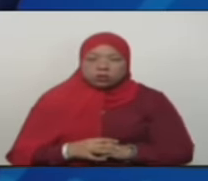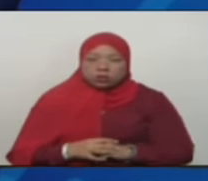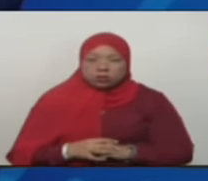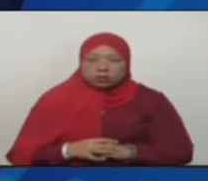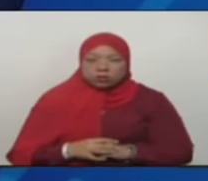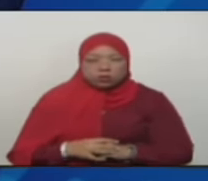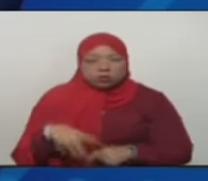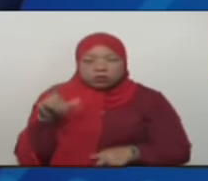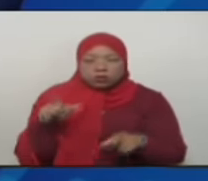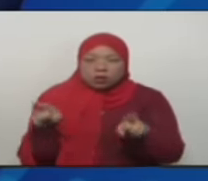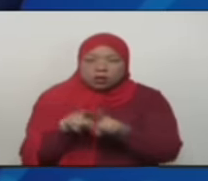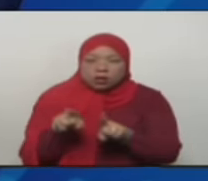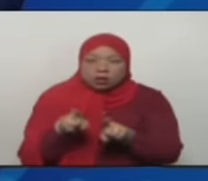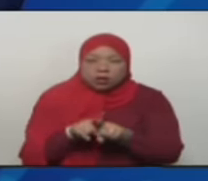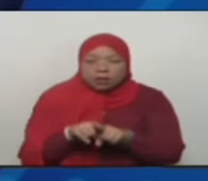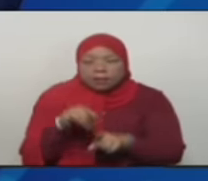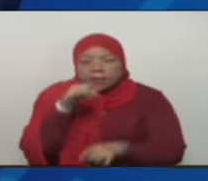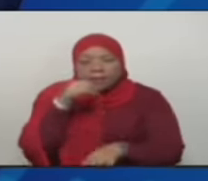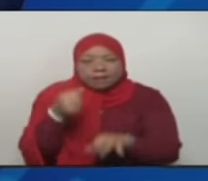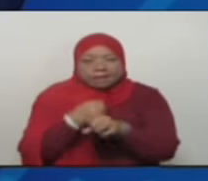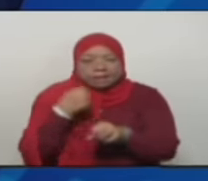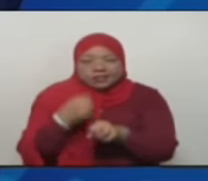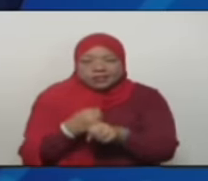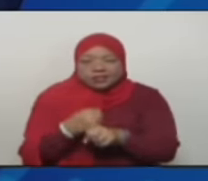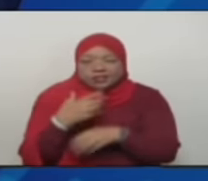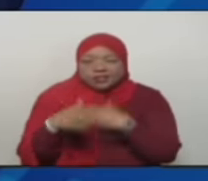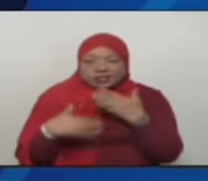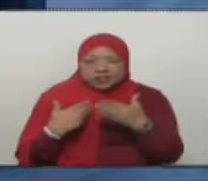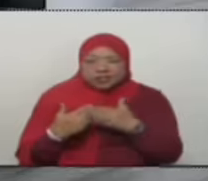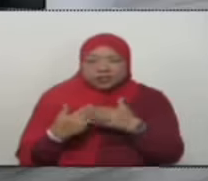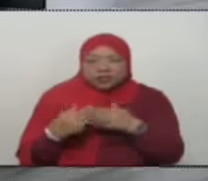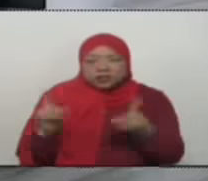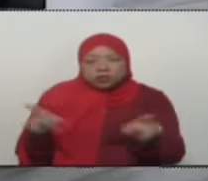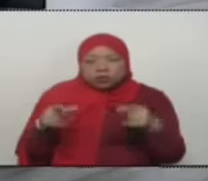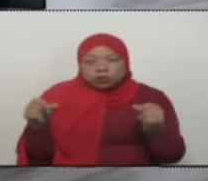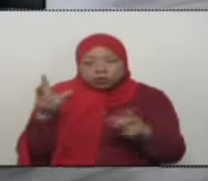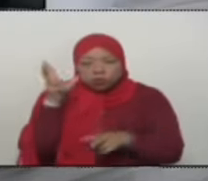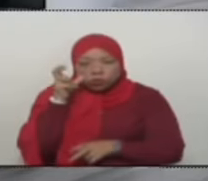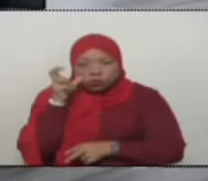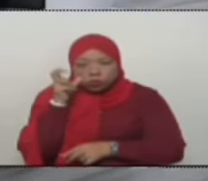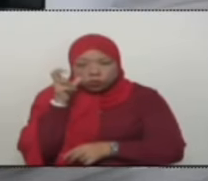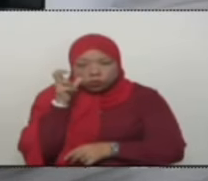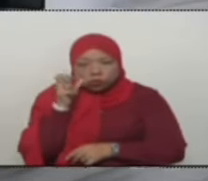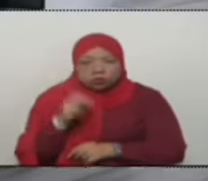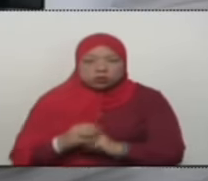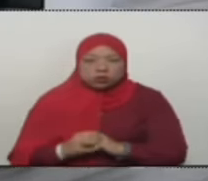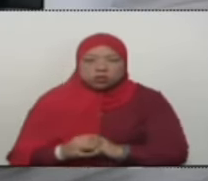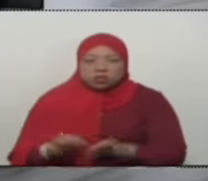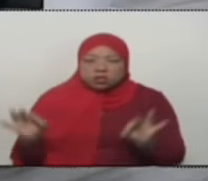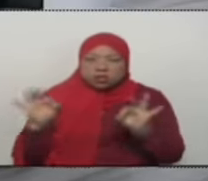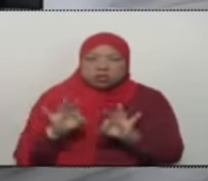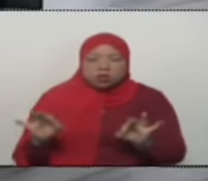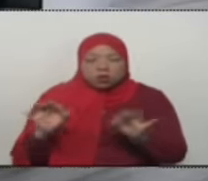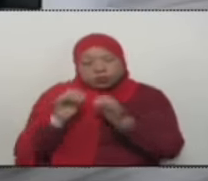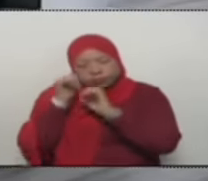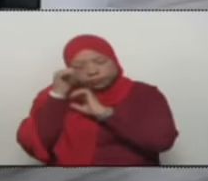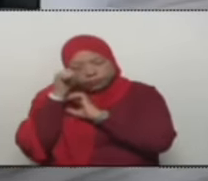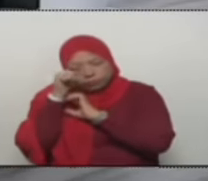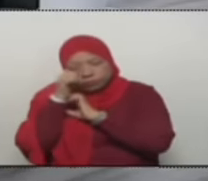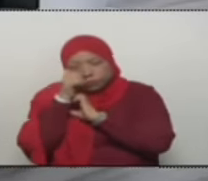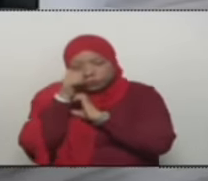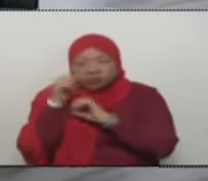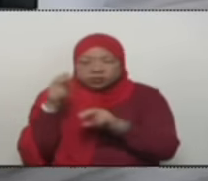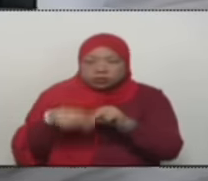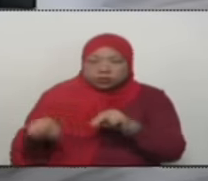vecino tuyo, Jorge, y el vecino pone música a todo volumen y no te deja dormir, tú tienes un